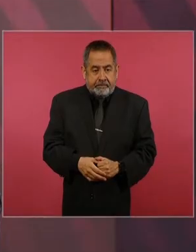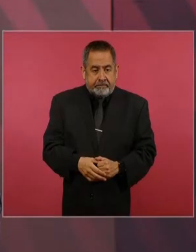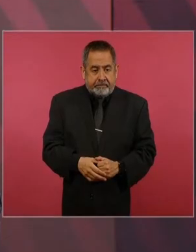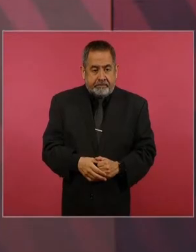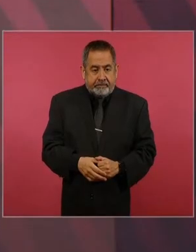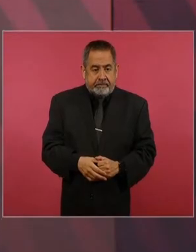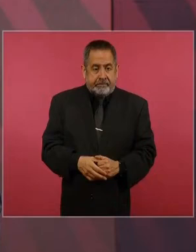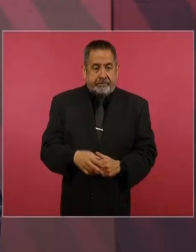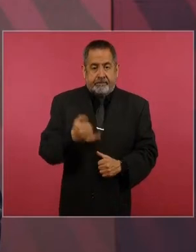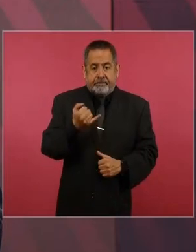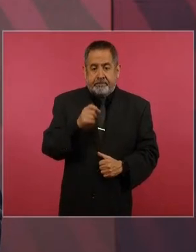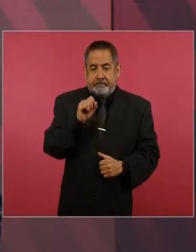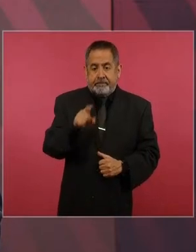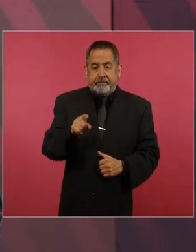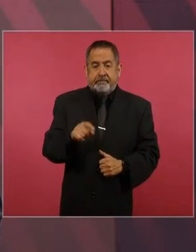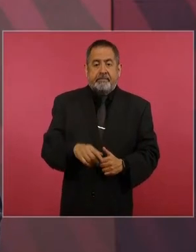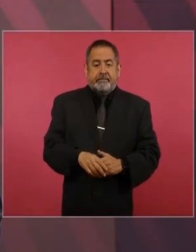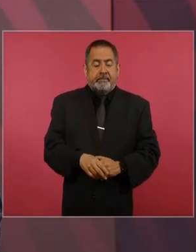no